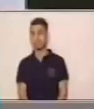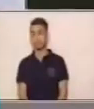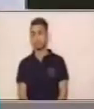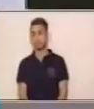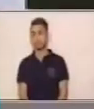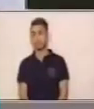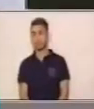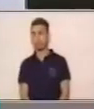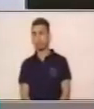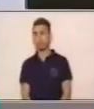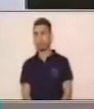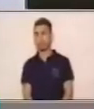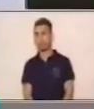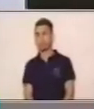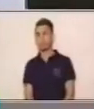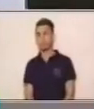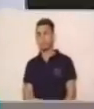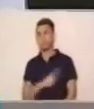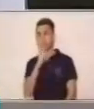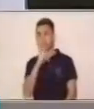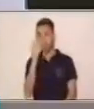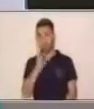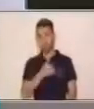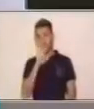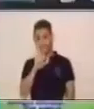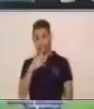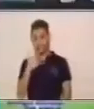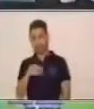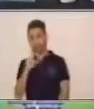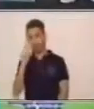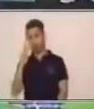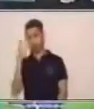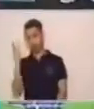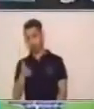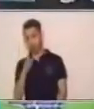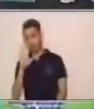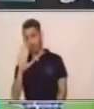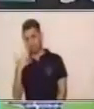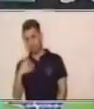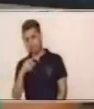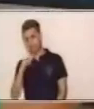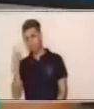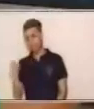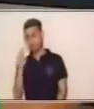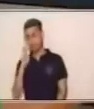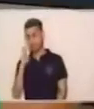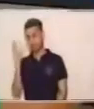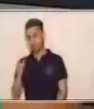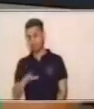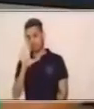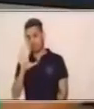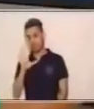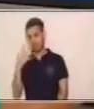atención. ¿Cuál nos tocaría ahorita? ¿Número? Cuatro. Cuatro.